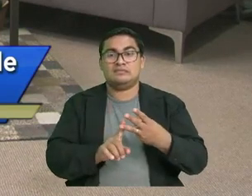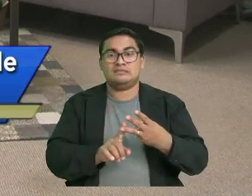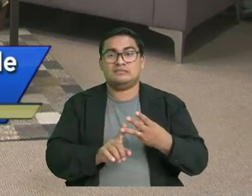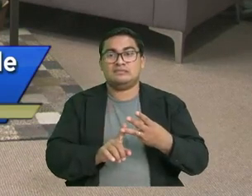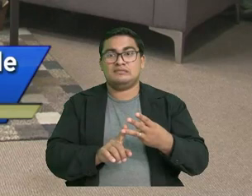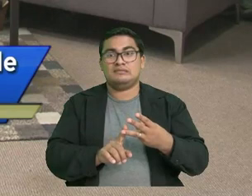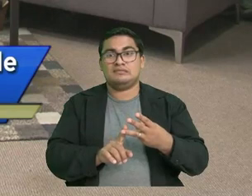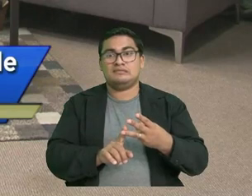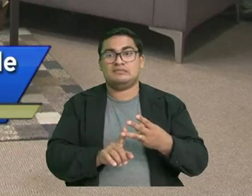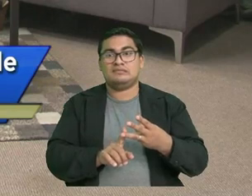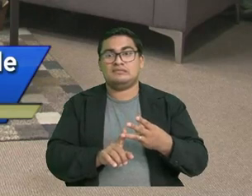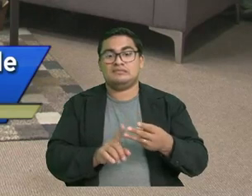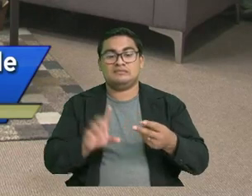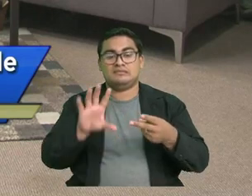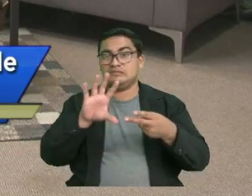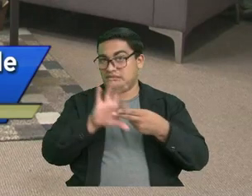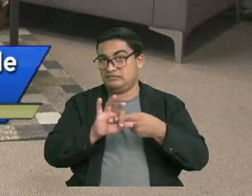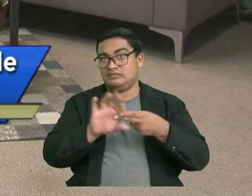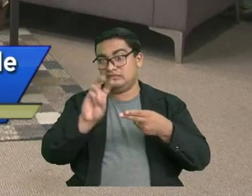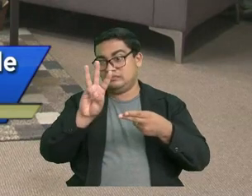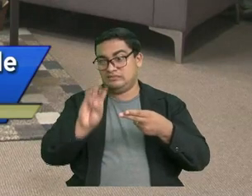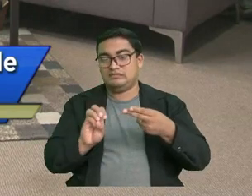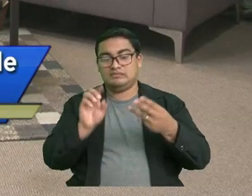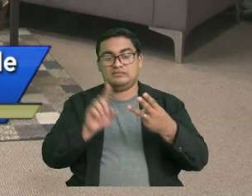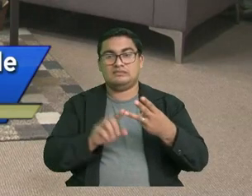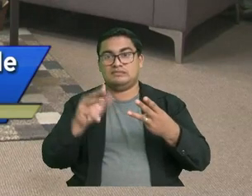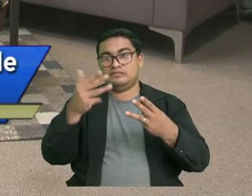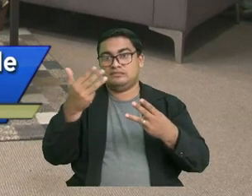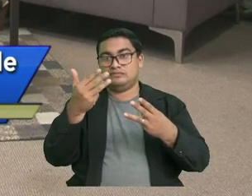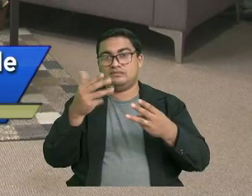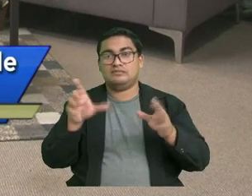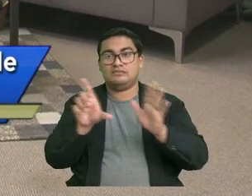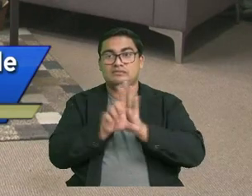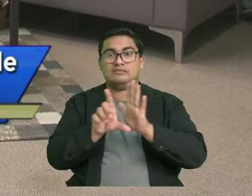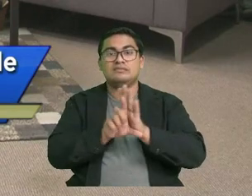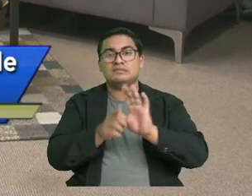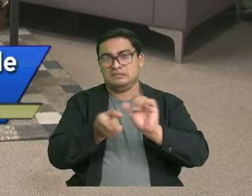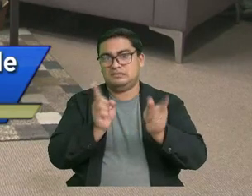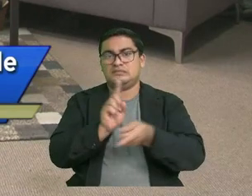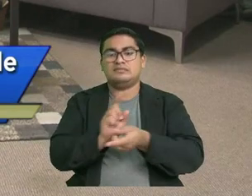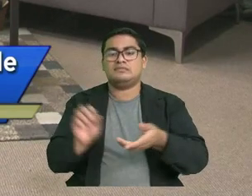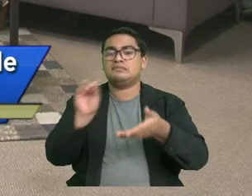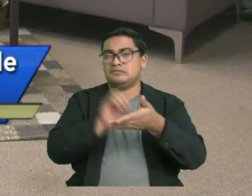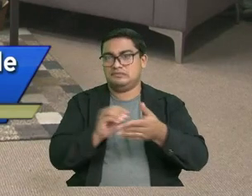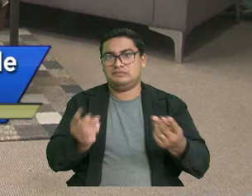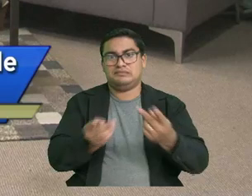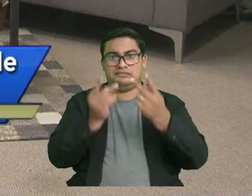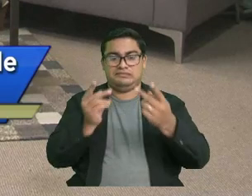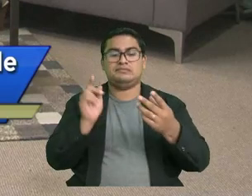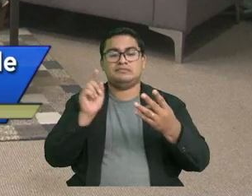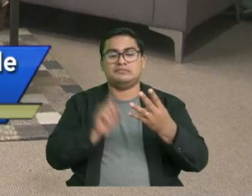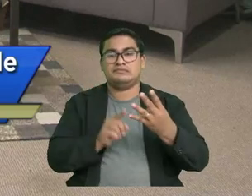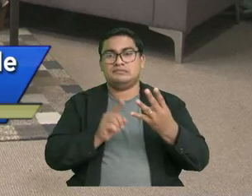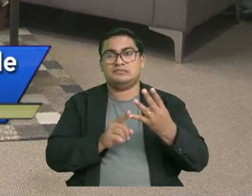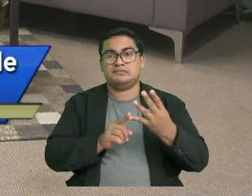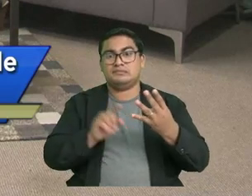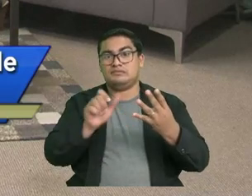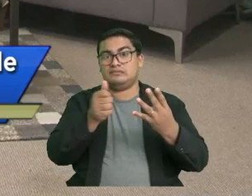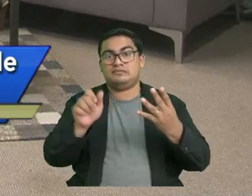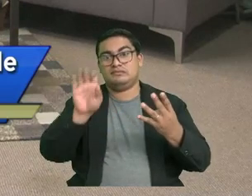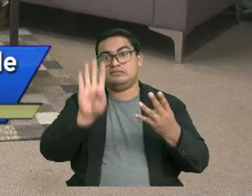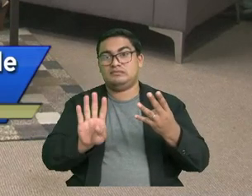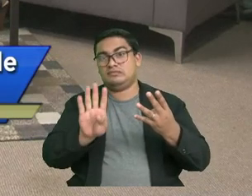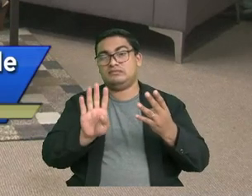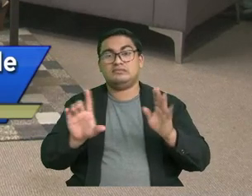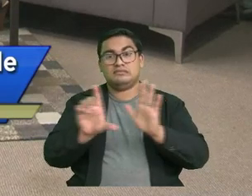hacen 30, y 9 leyes que sufrieron reformas que también están vigentes. Y luego tenemos